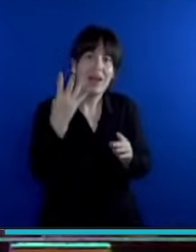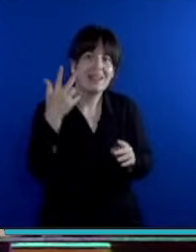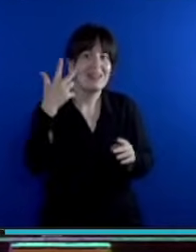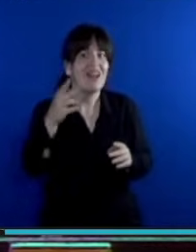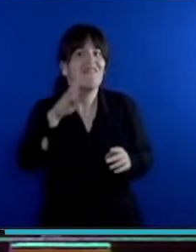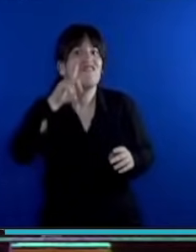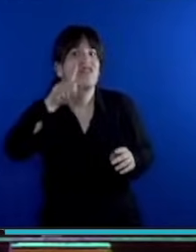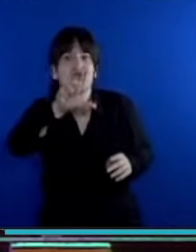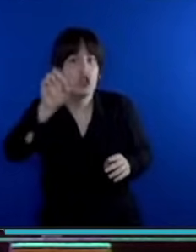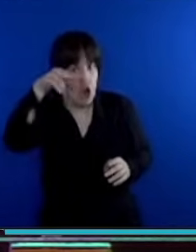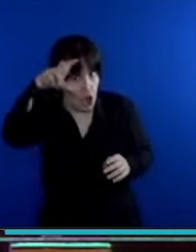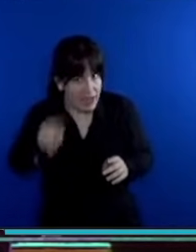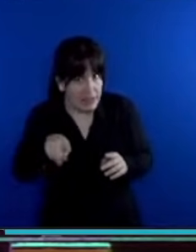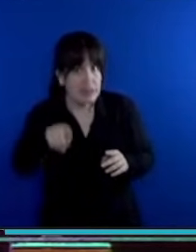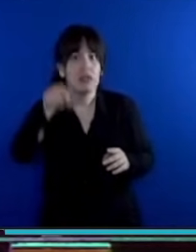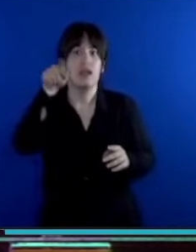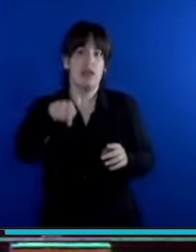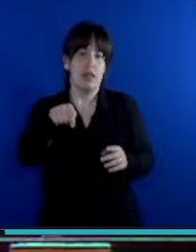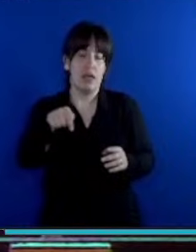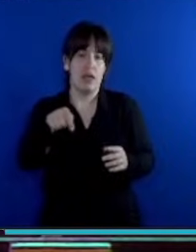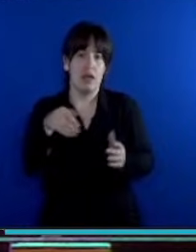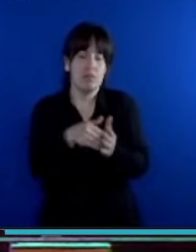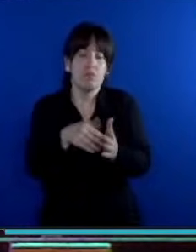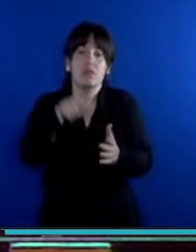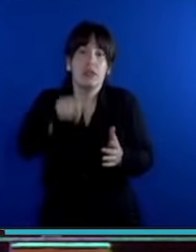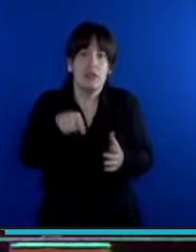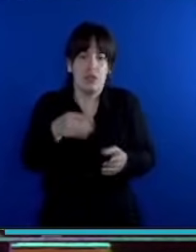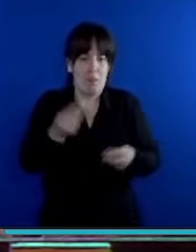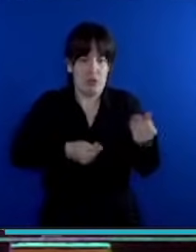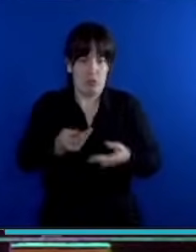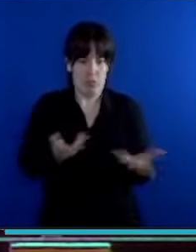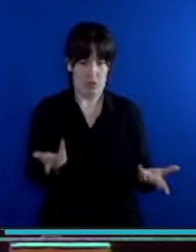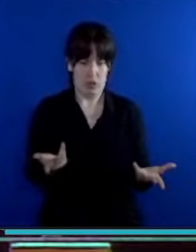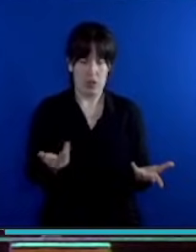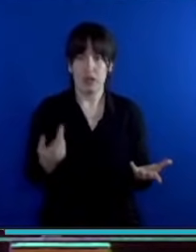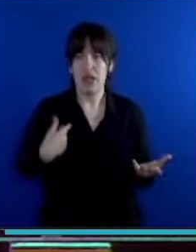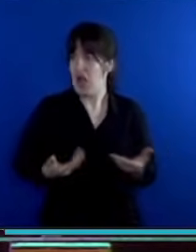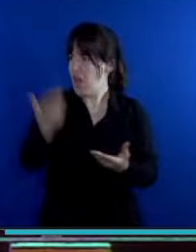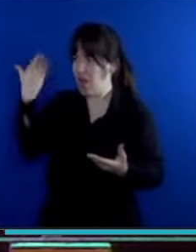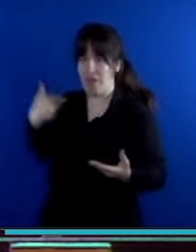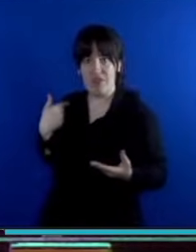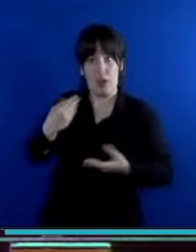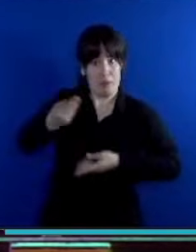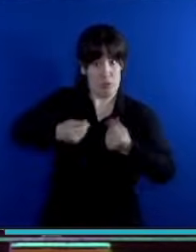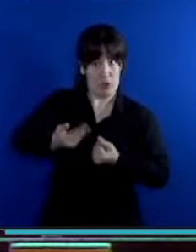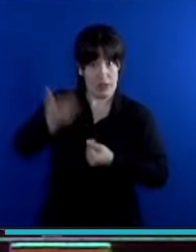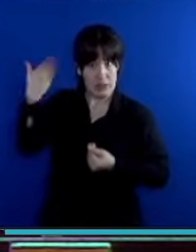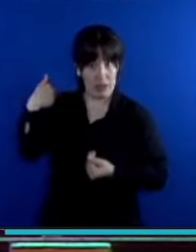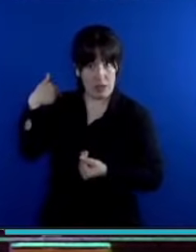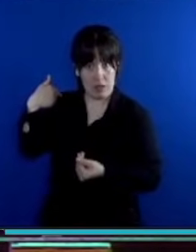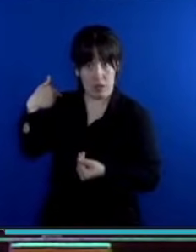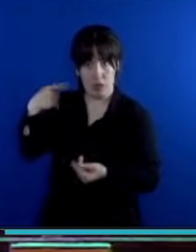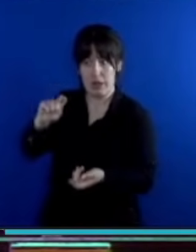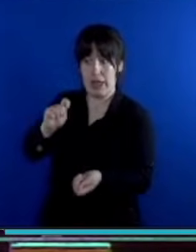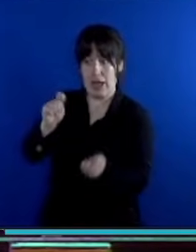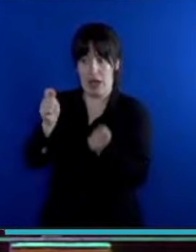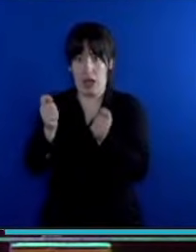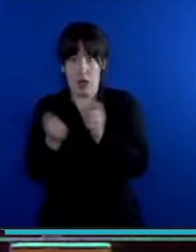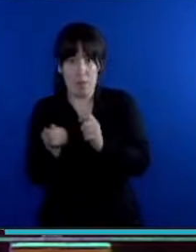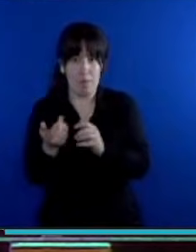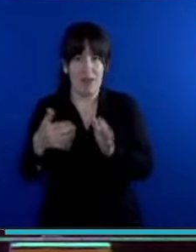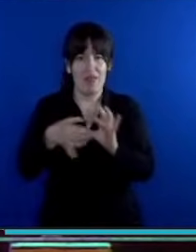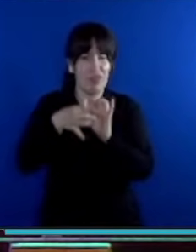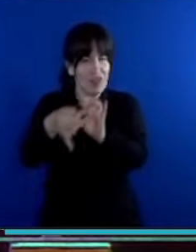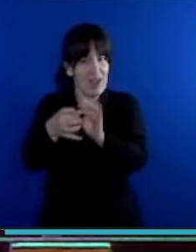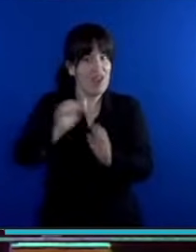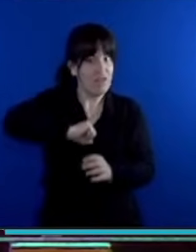pesos tiene este presupuesto. Bueno, si tomamos el último presupuesto ejecutado y lo ajustamos a la inflación, el presupuesto